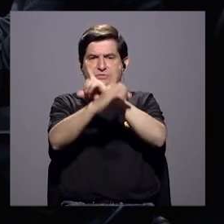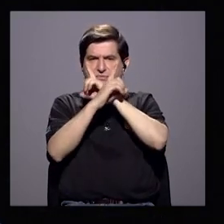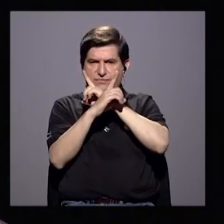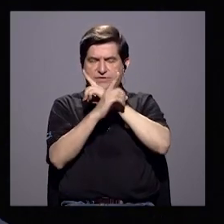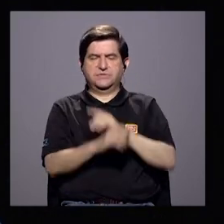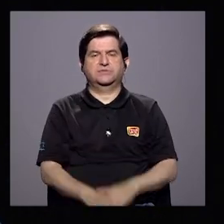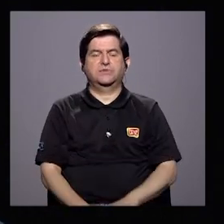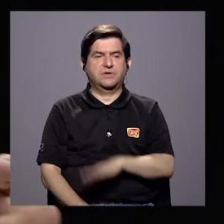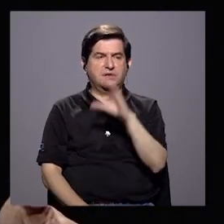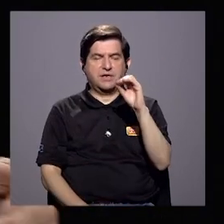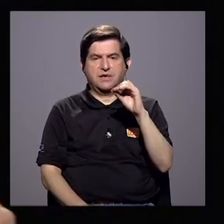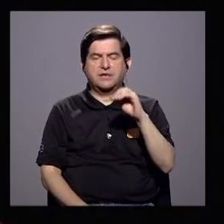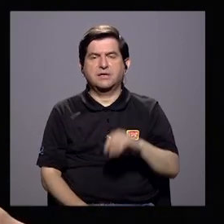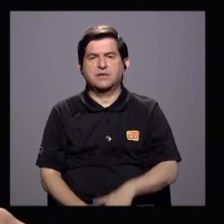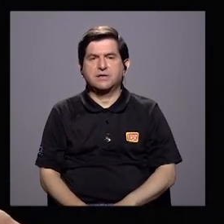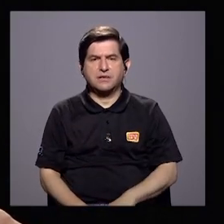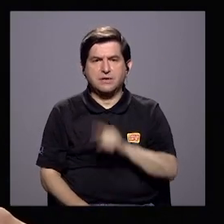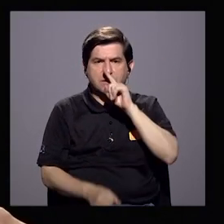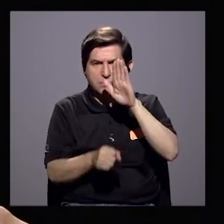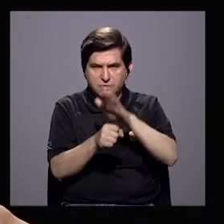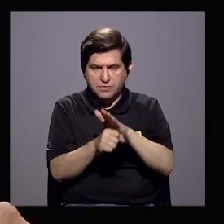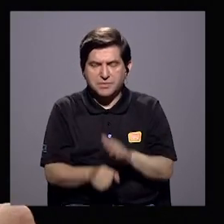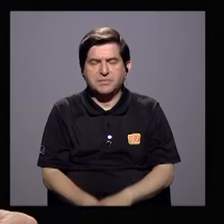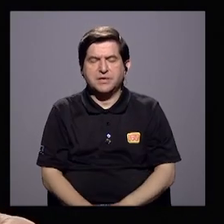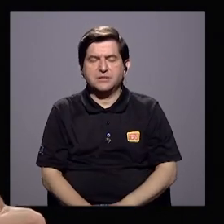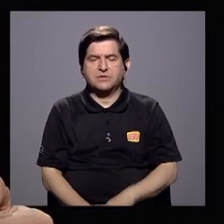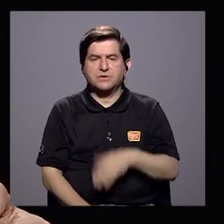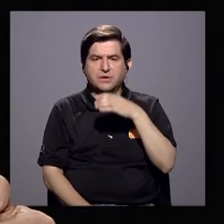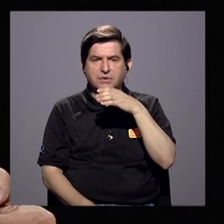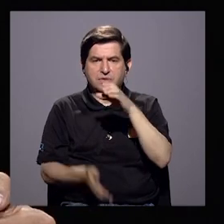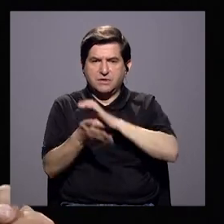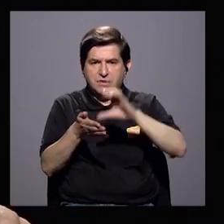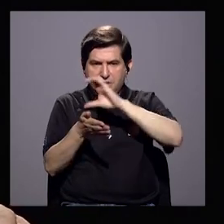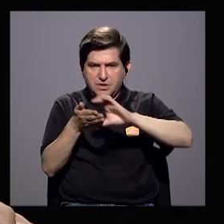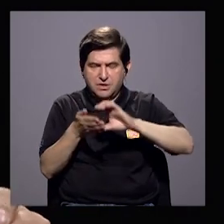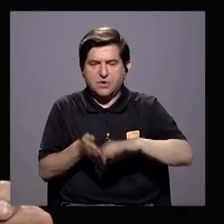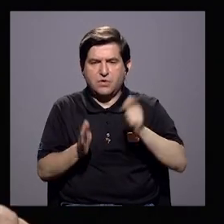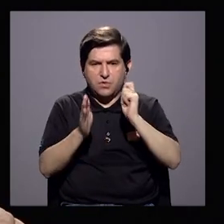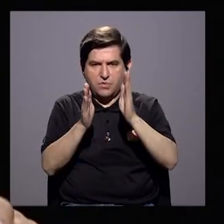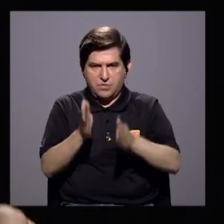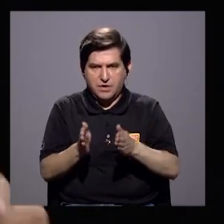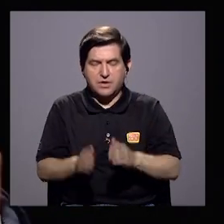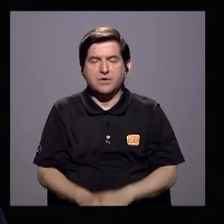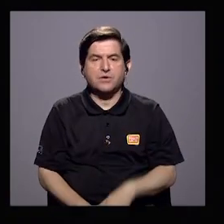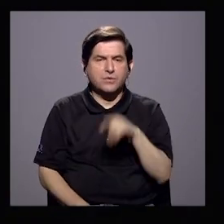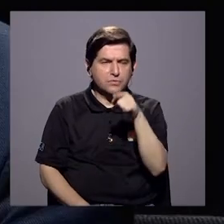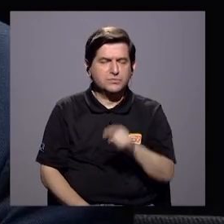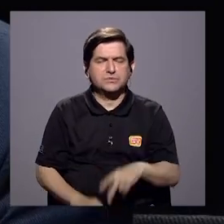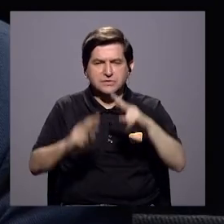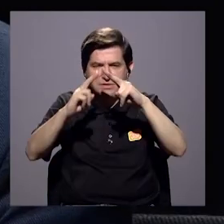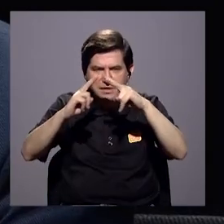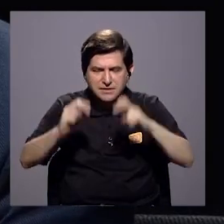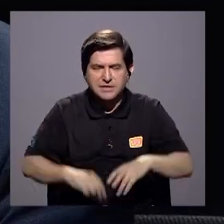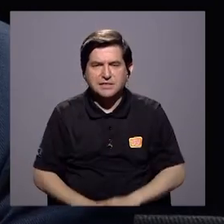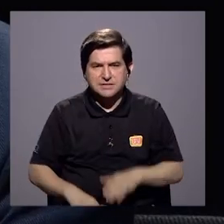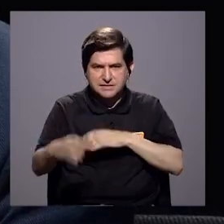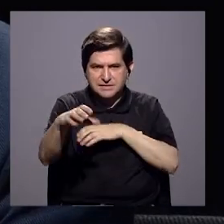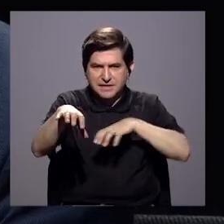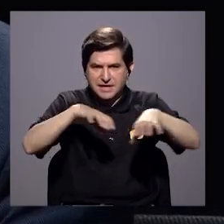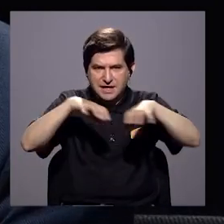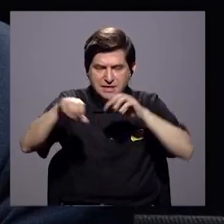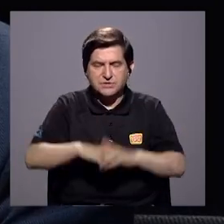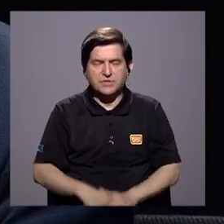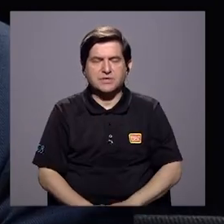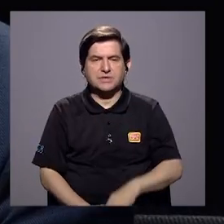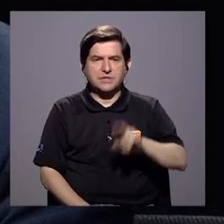y encomienda del colegio de abogados ustedes realizan muy informes sobre lo actuado por la upat cuáles son las principales